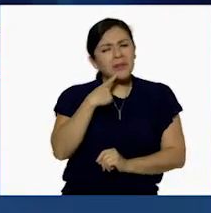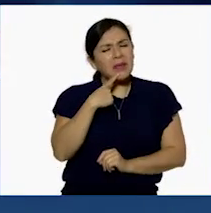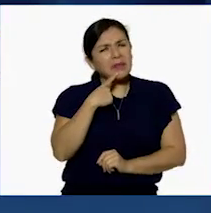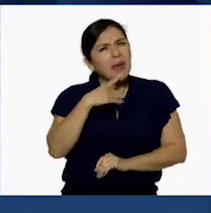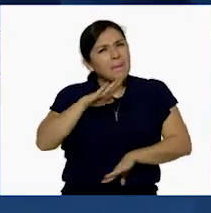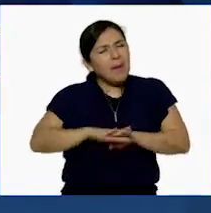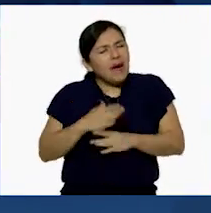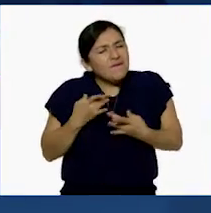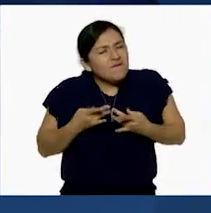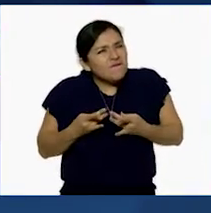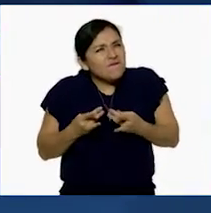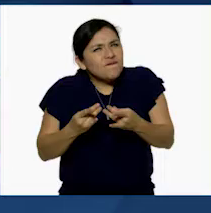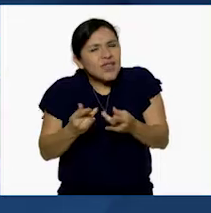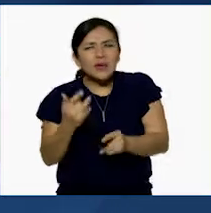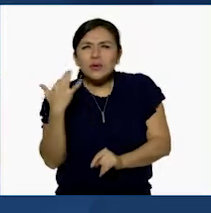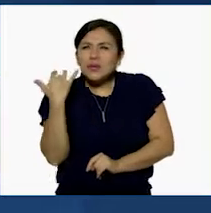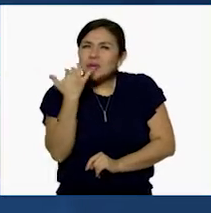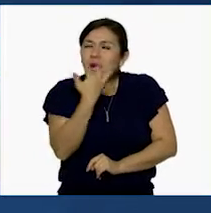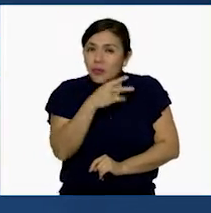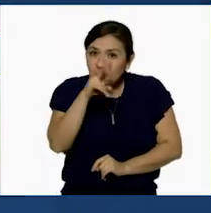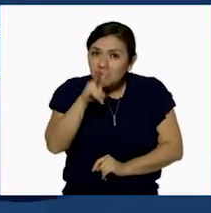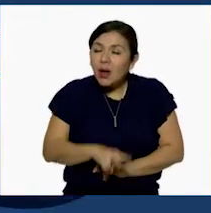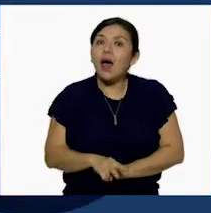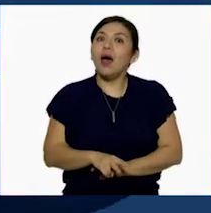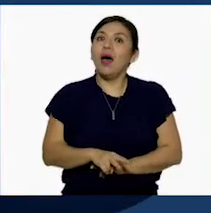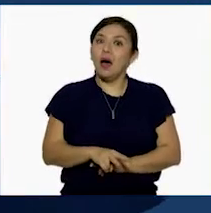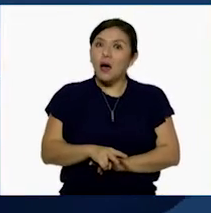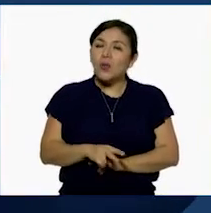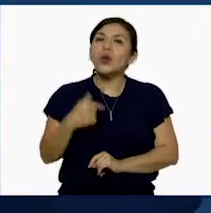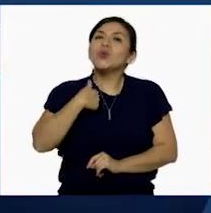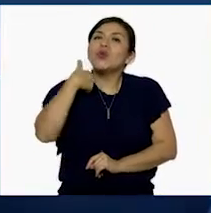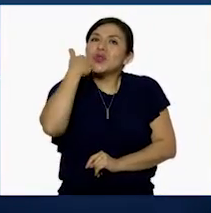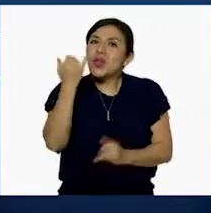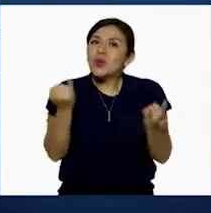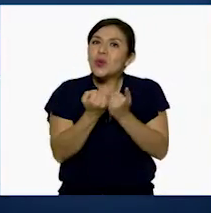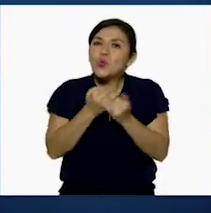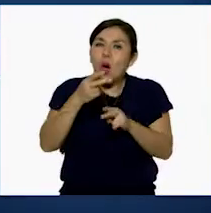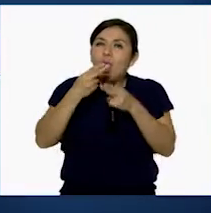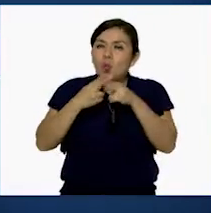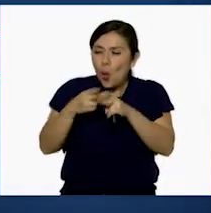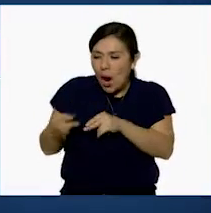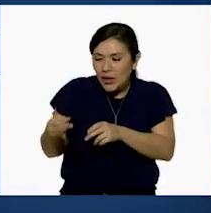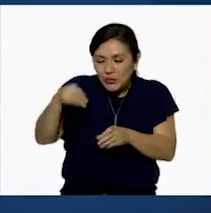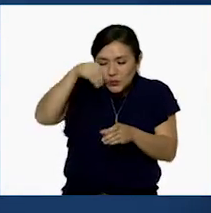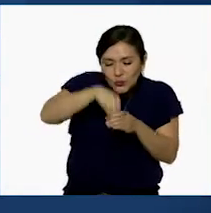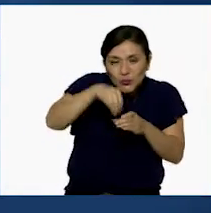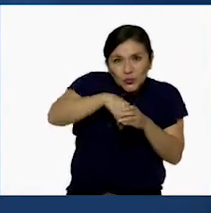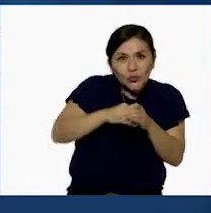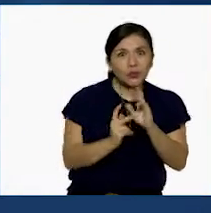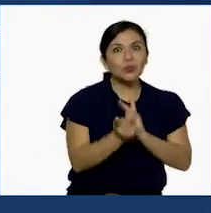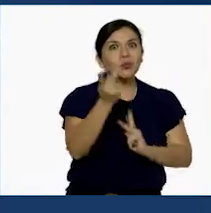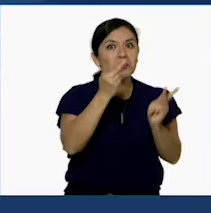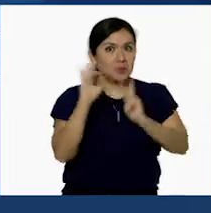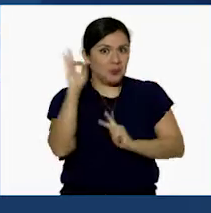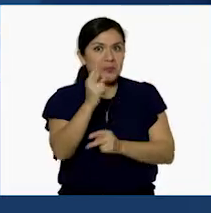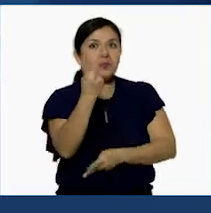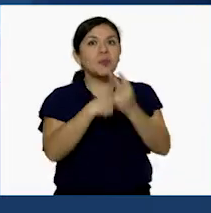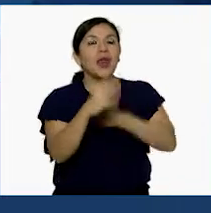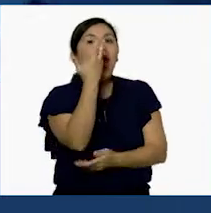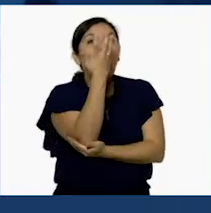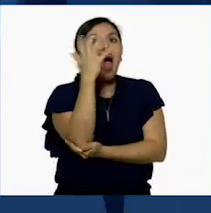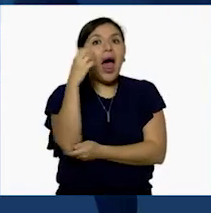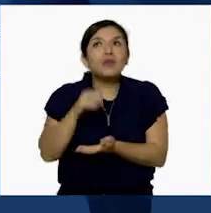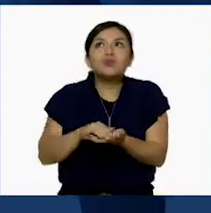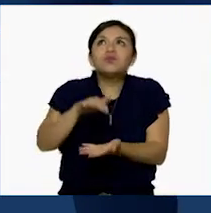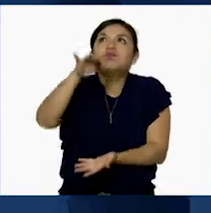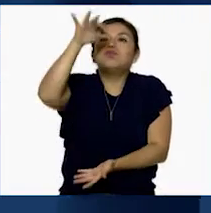tan fino, tan sabroso», dijo Sergei, «que quiero plantar el hueso en un tiesto. Quizás salga un árbol que se